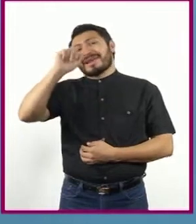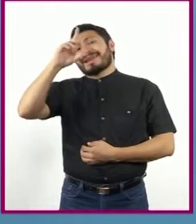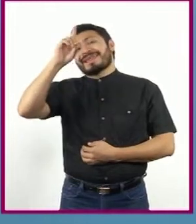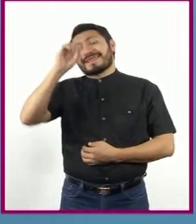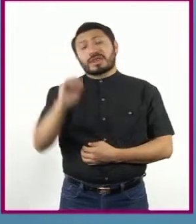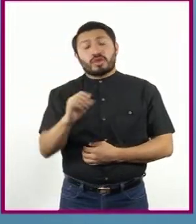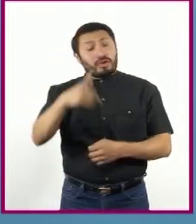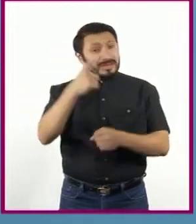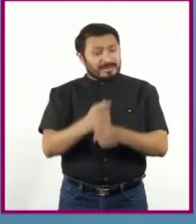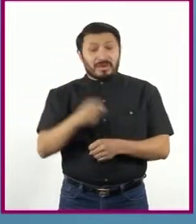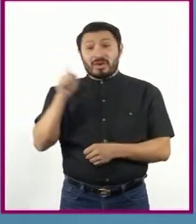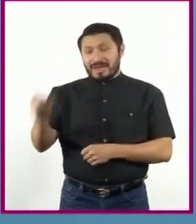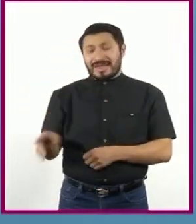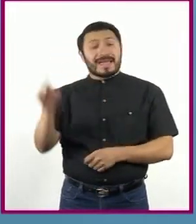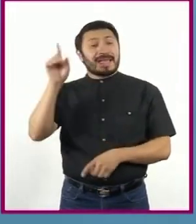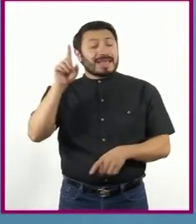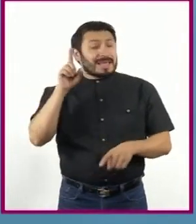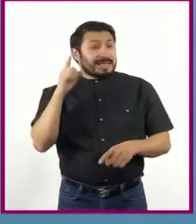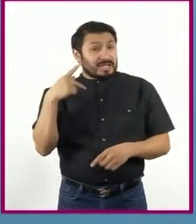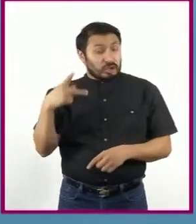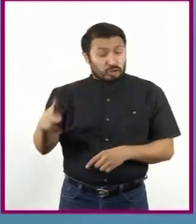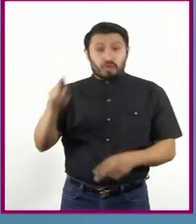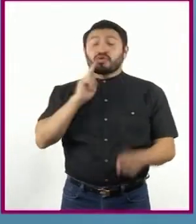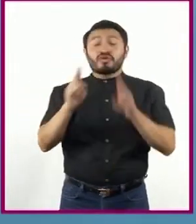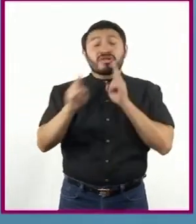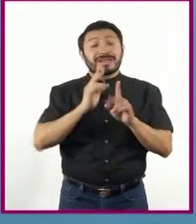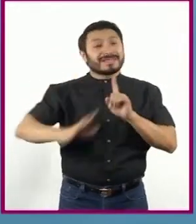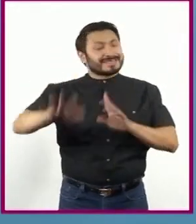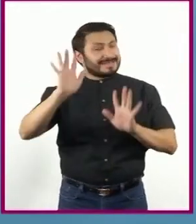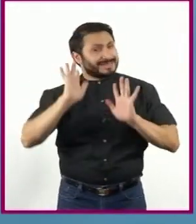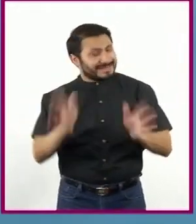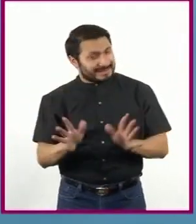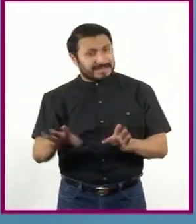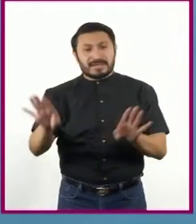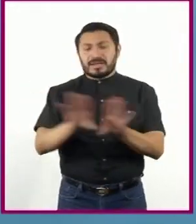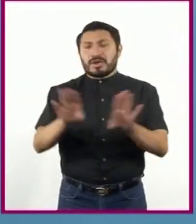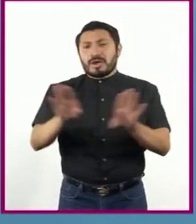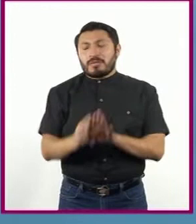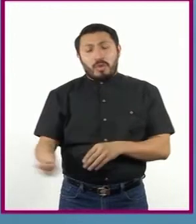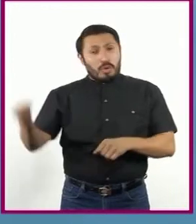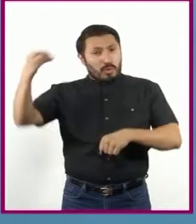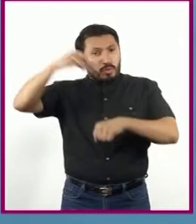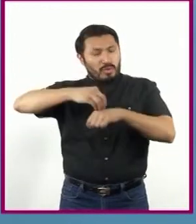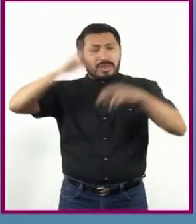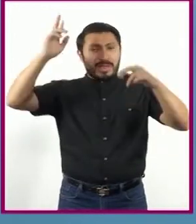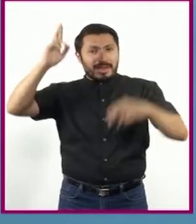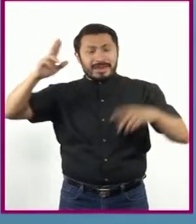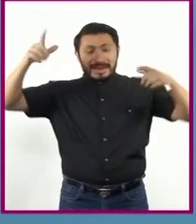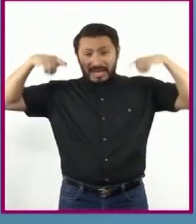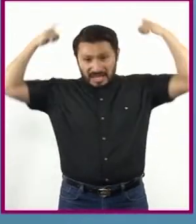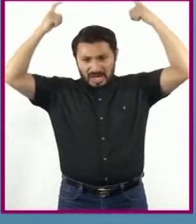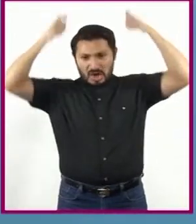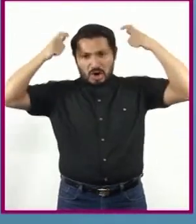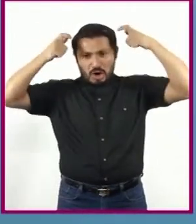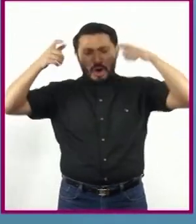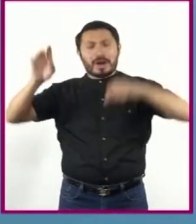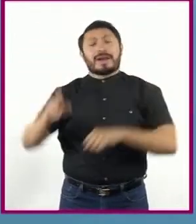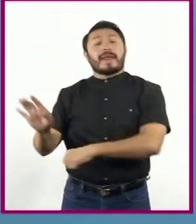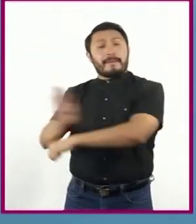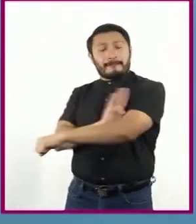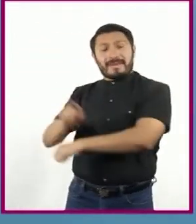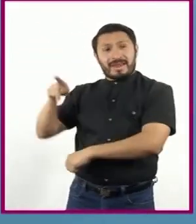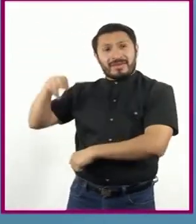las noticias que circulaban, había tenido que abdicar su corona a favor de Napoleón, para que éste